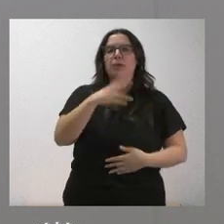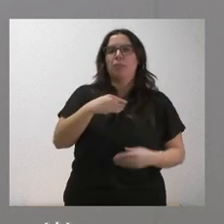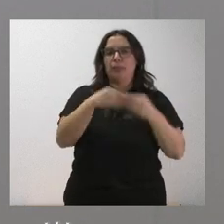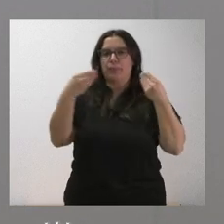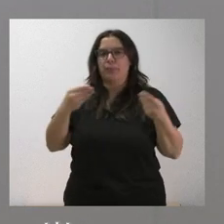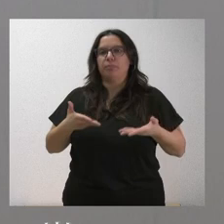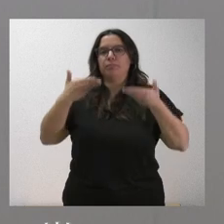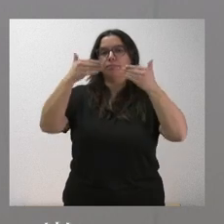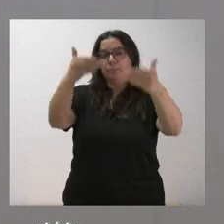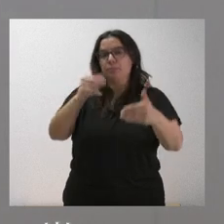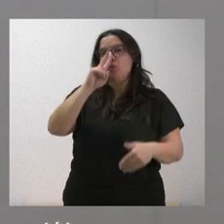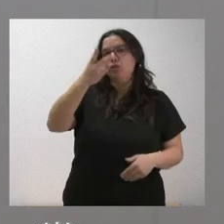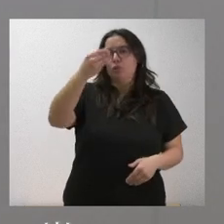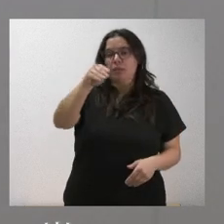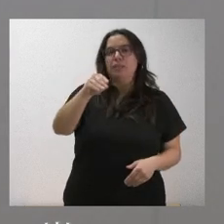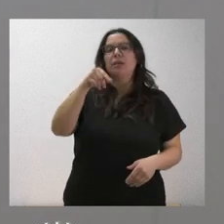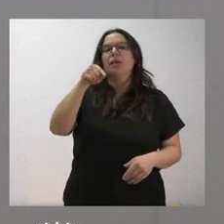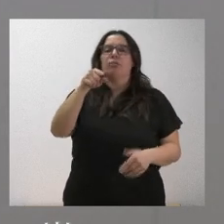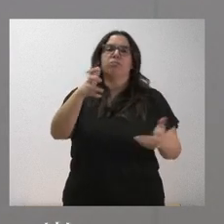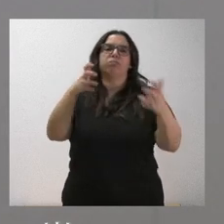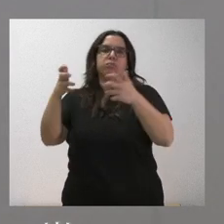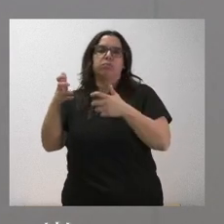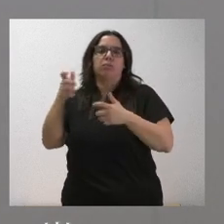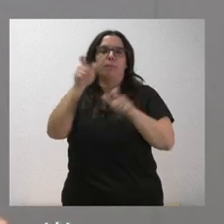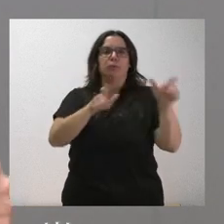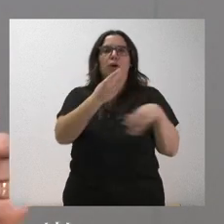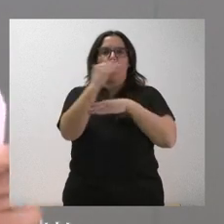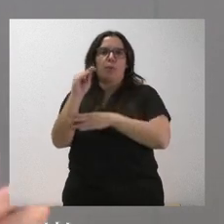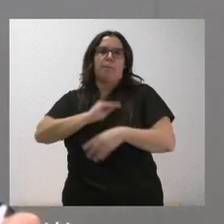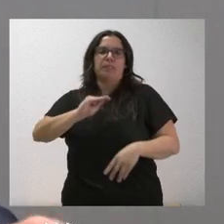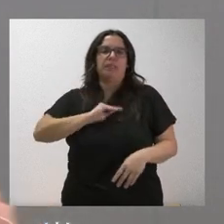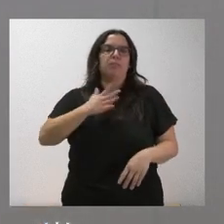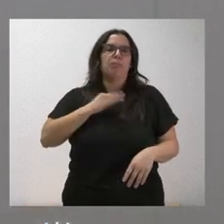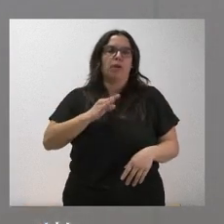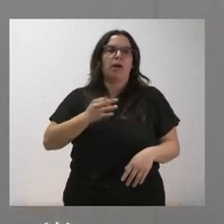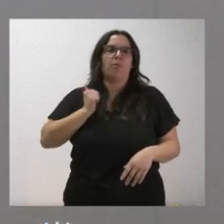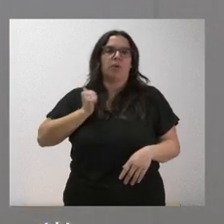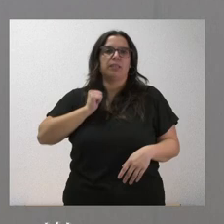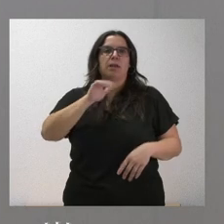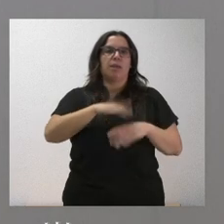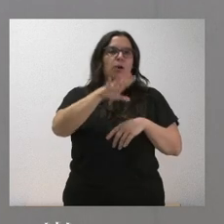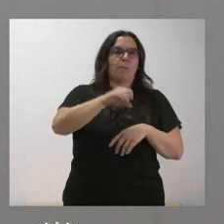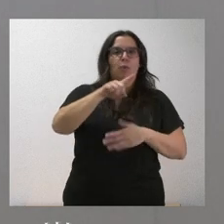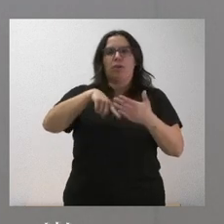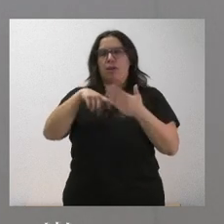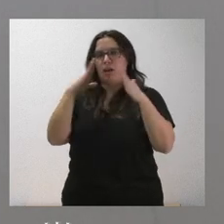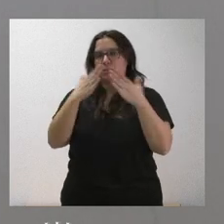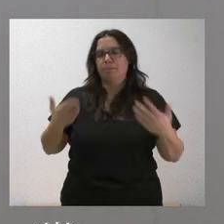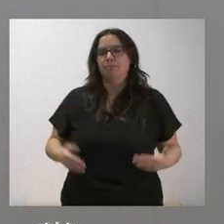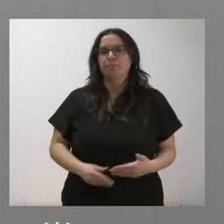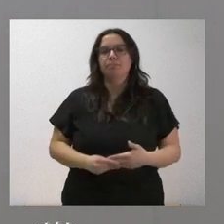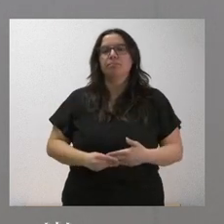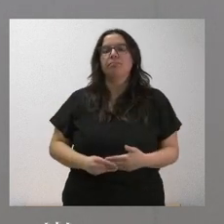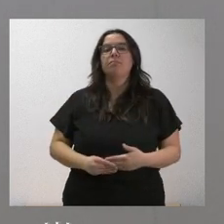dos años más y que será objeto de beneficio para muchos jóvenes que pueden adquirir a esta vivienda se financia la